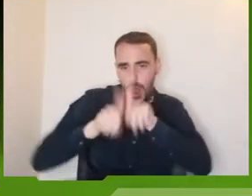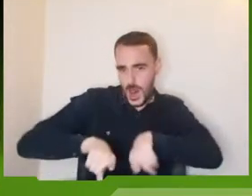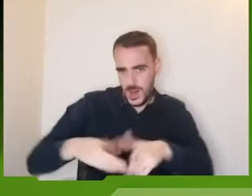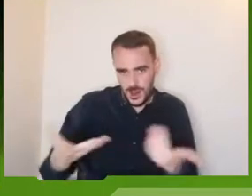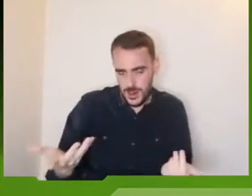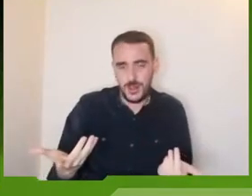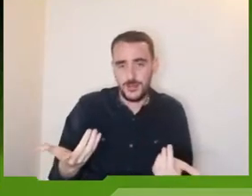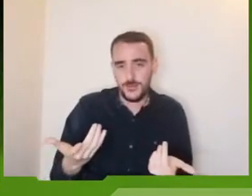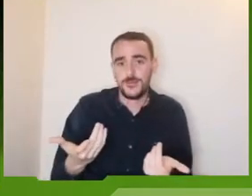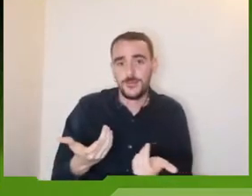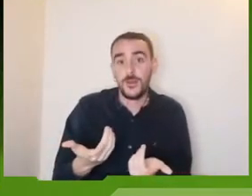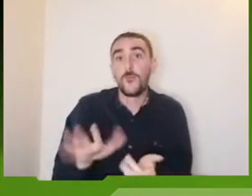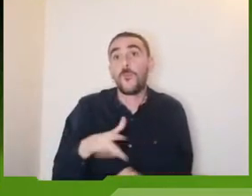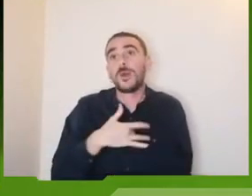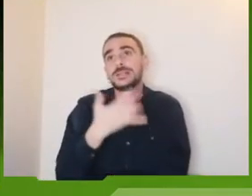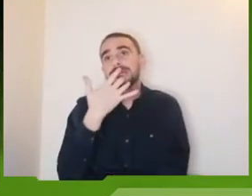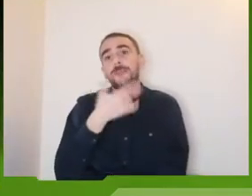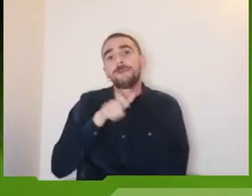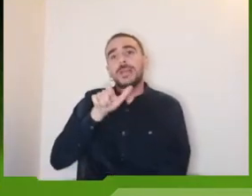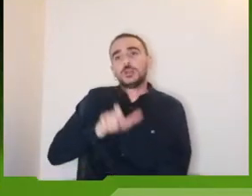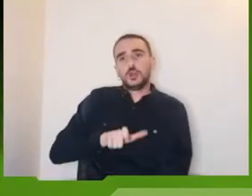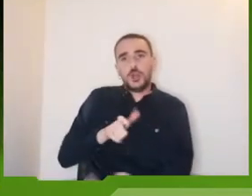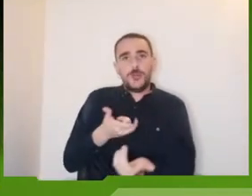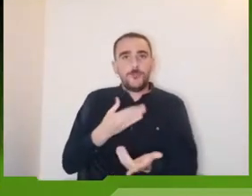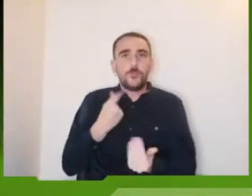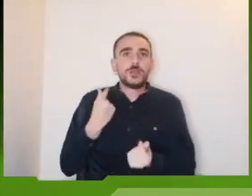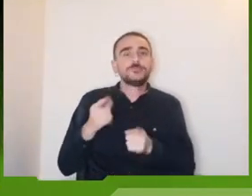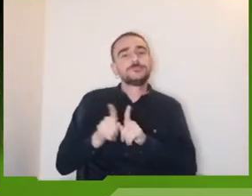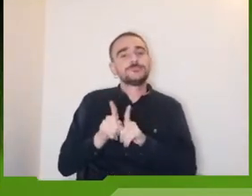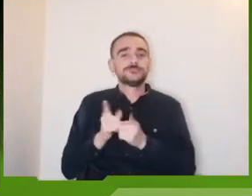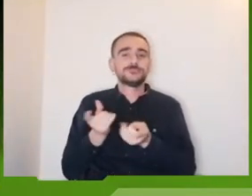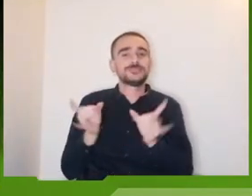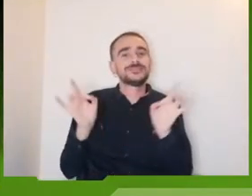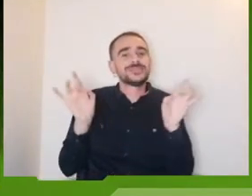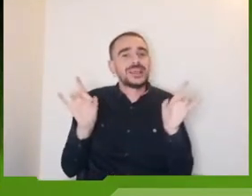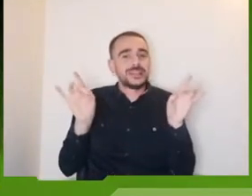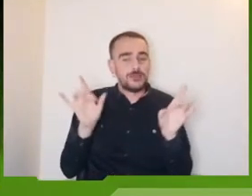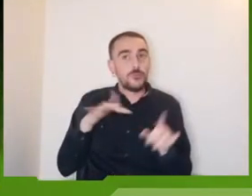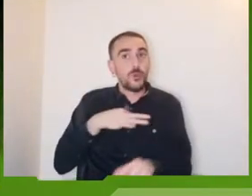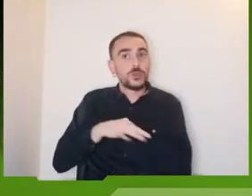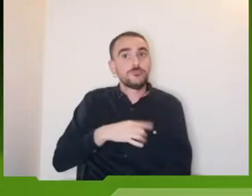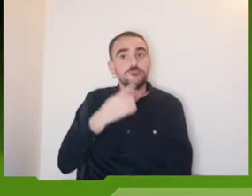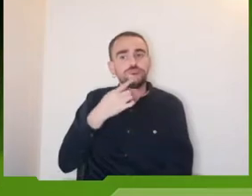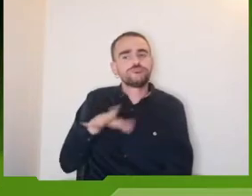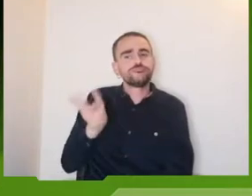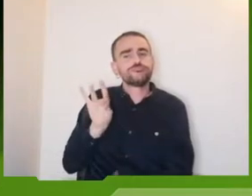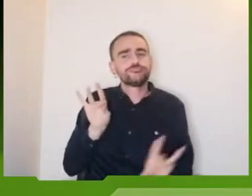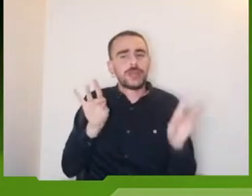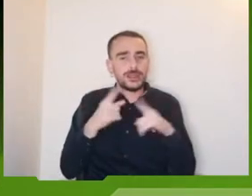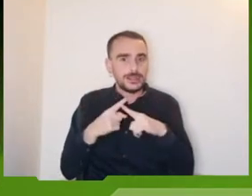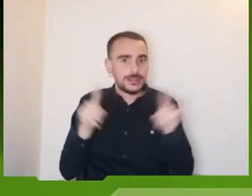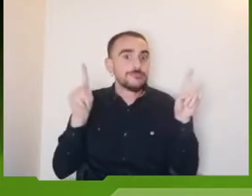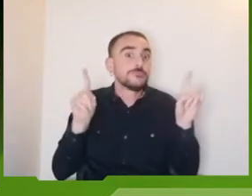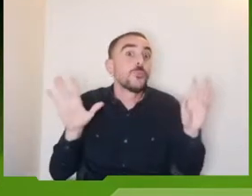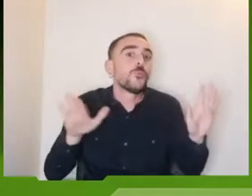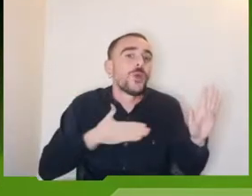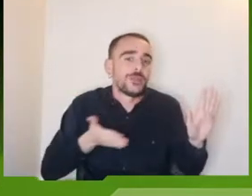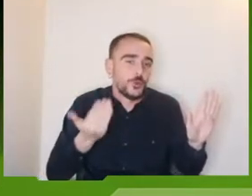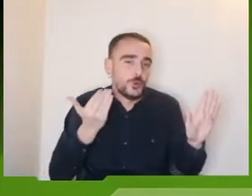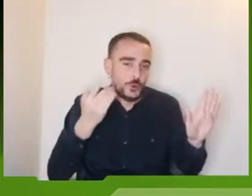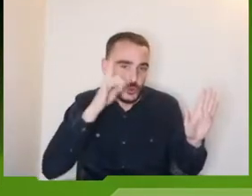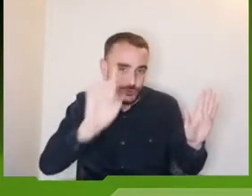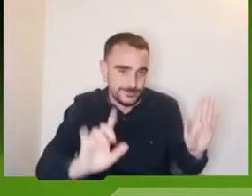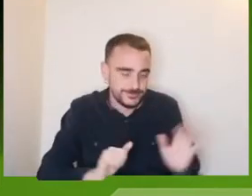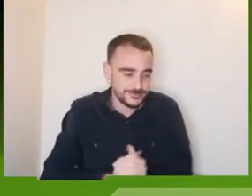note la diferencia, pero está muy, la receta es la que es y está muy rica. Pero sí, sí se puede,